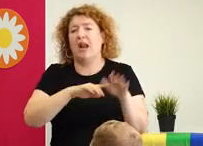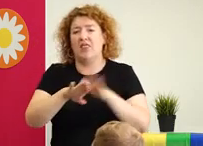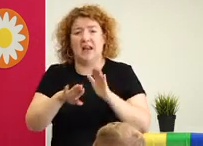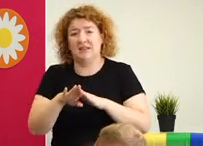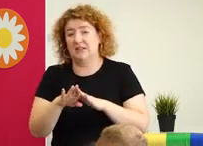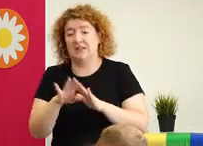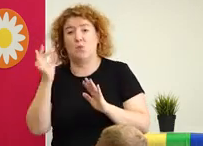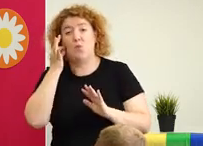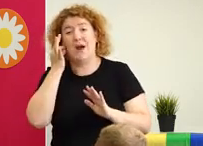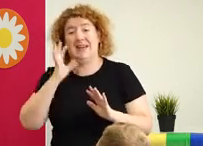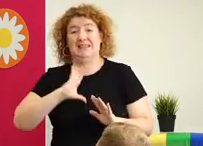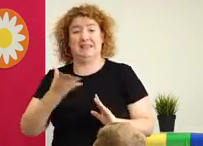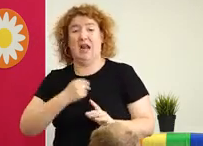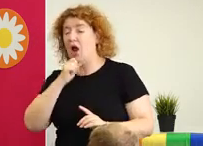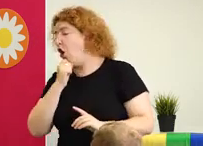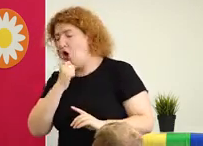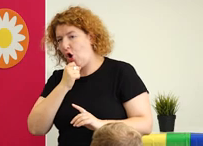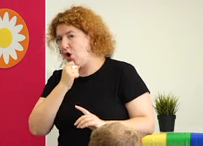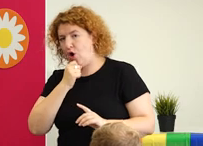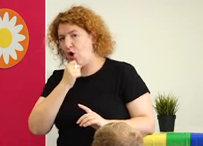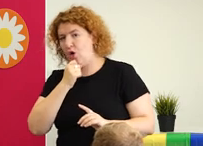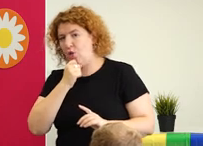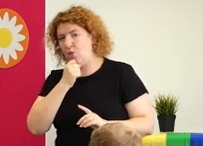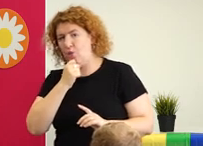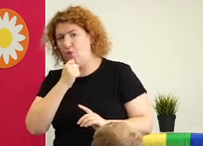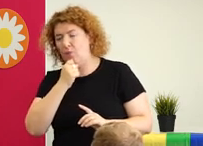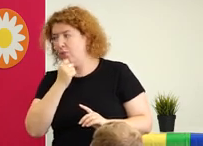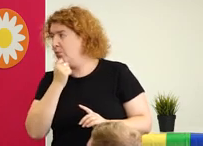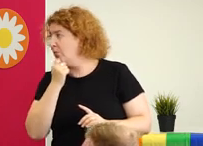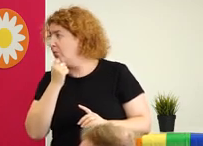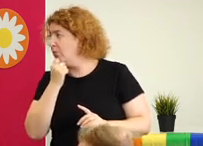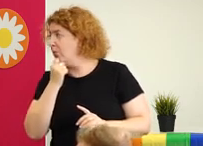ya la hemos ganado las mujeres y el colectivo LGTBI.